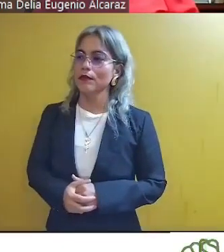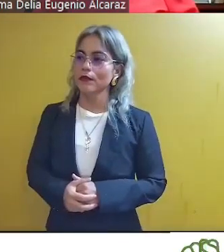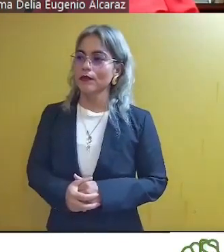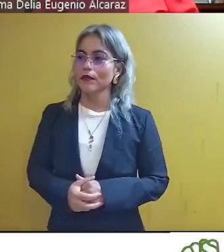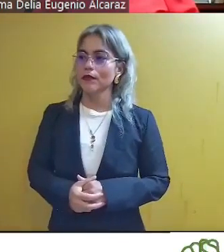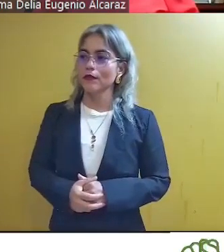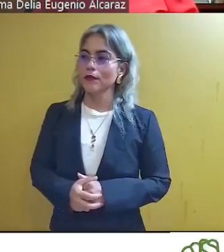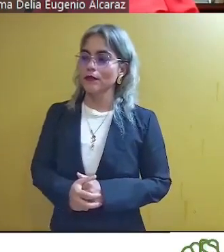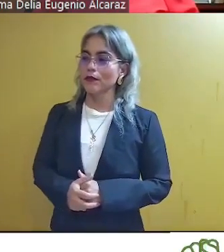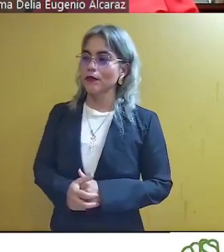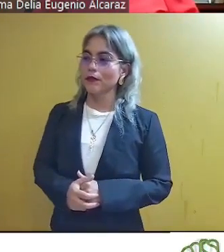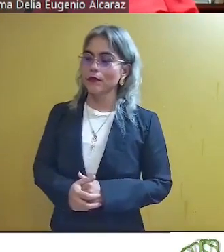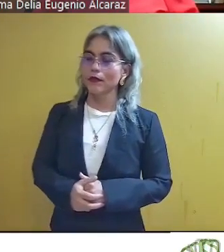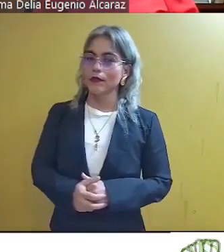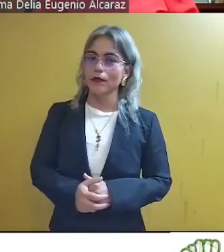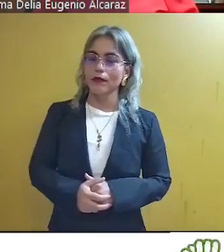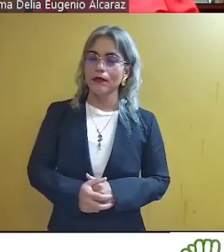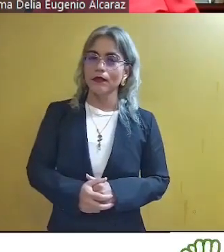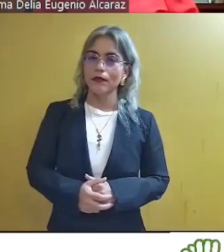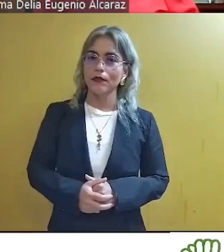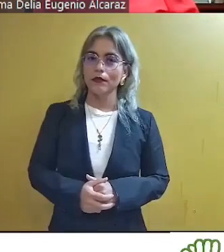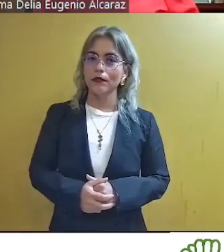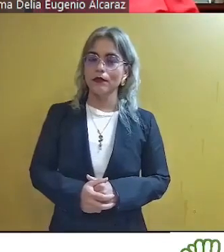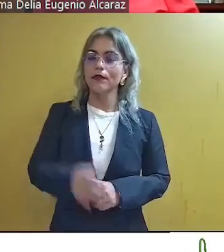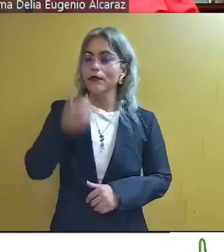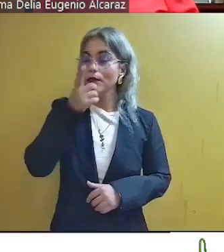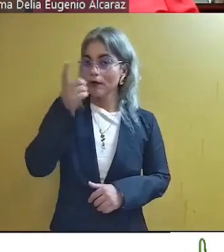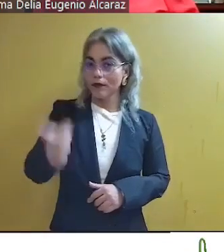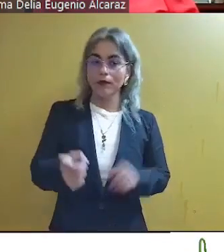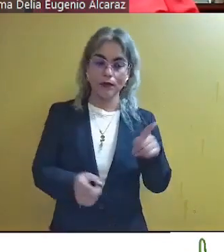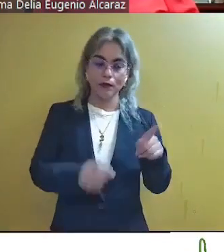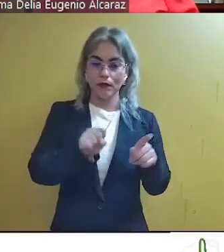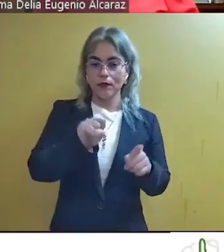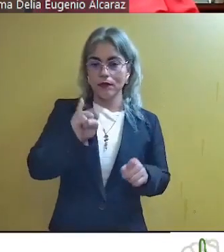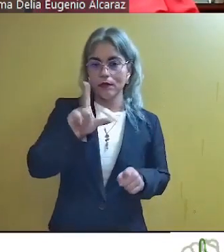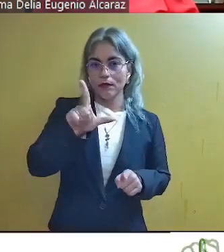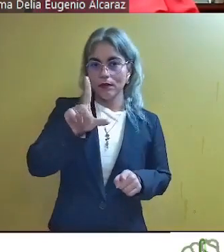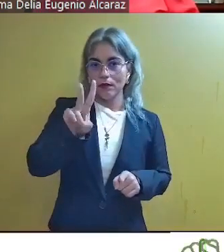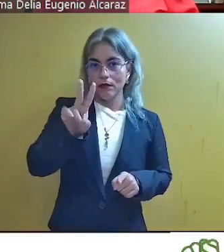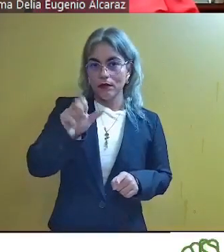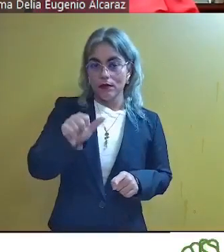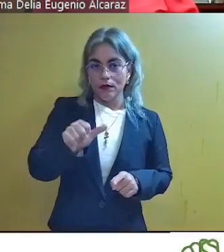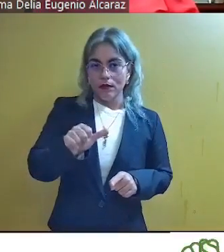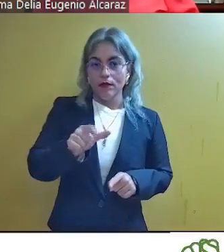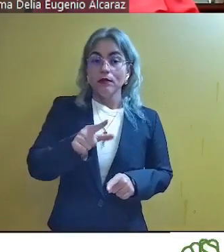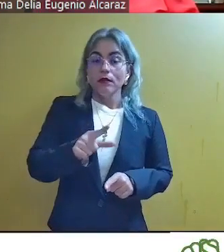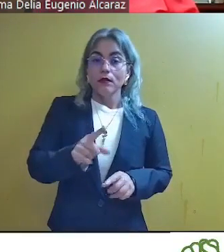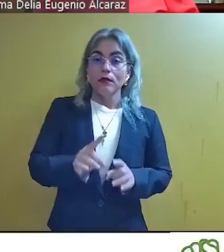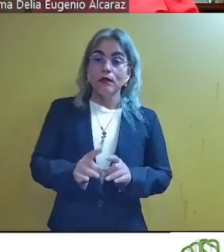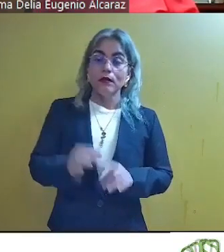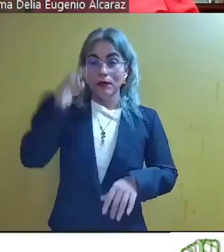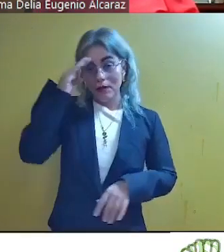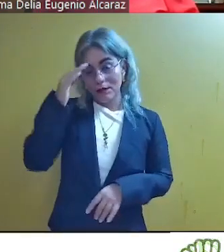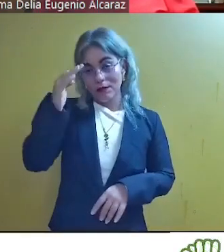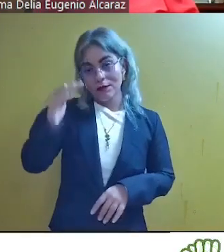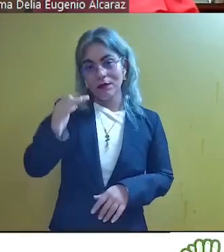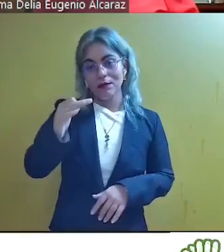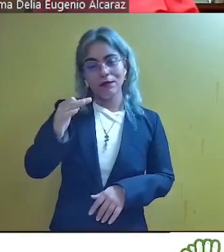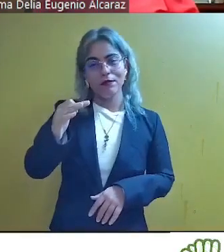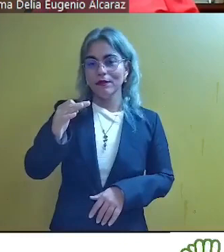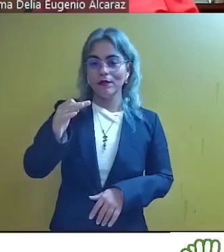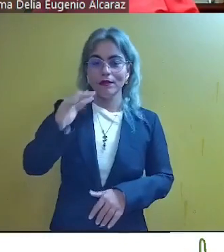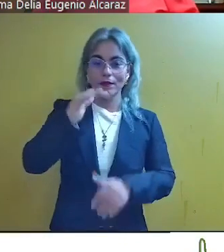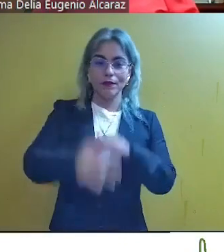Al respecto, se tiene que la demanda suscrita por Silvia Martínez Ponce fue presentada de manera extemporánea, toda vez que se controvierte la designación de